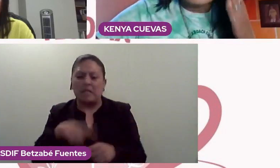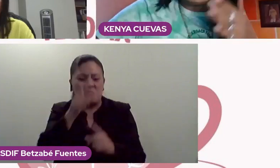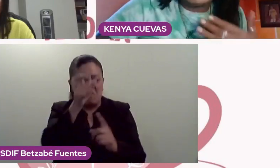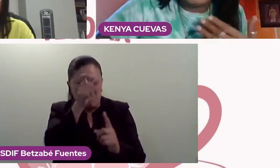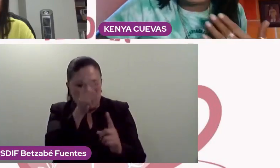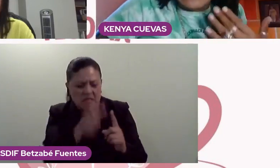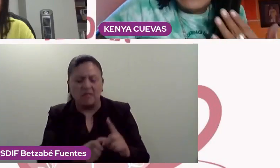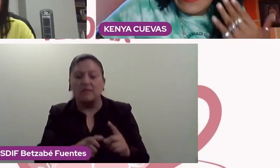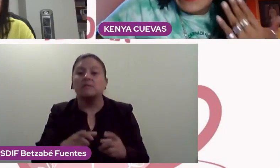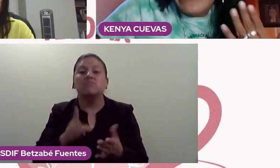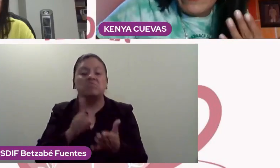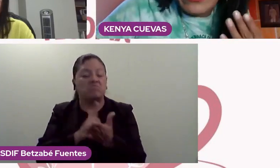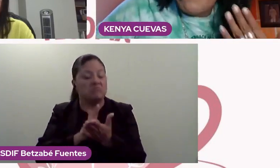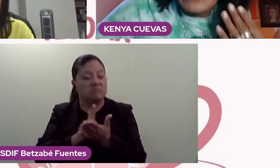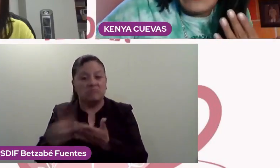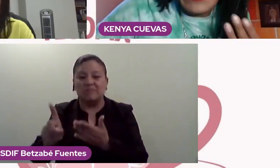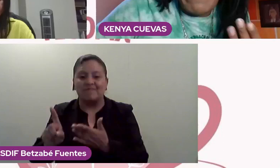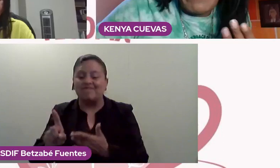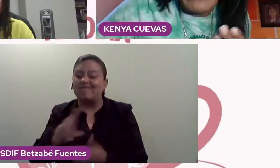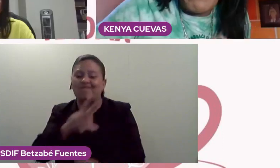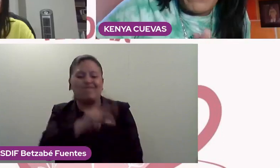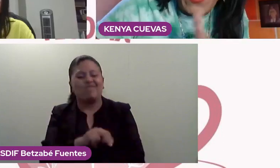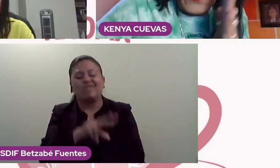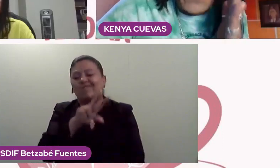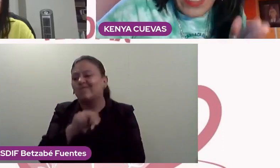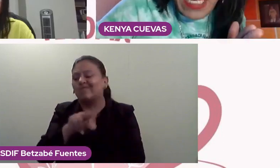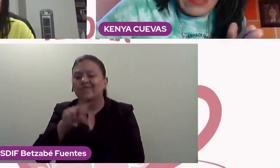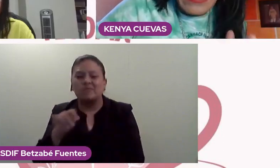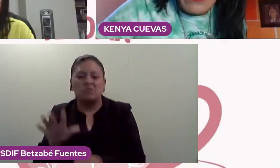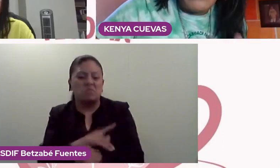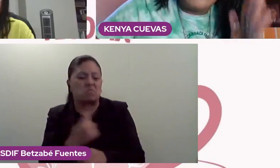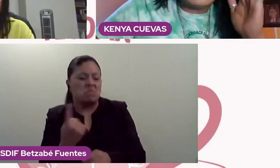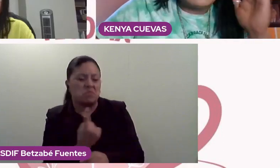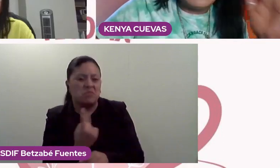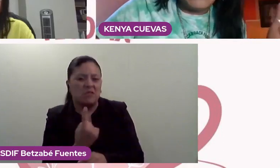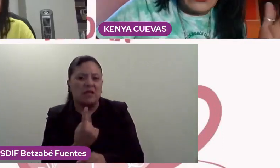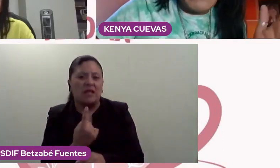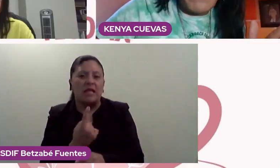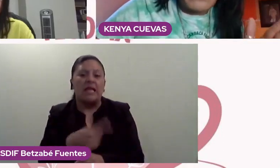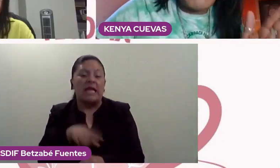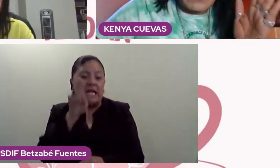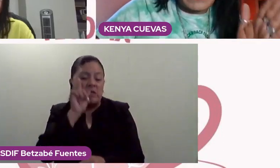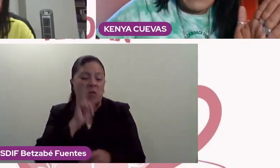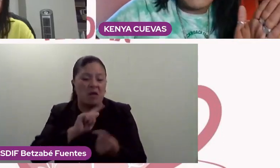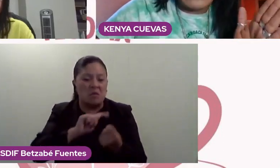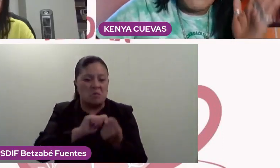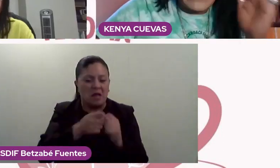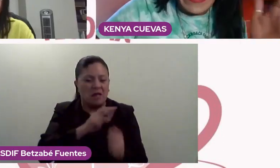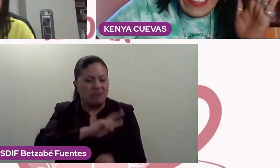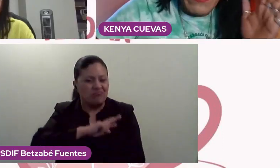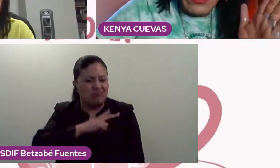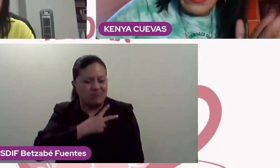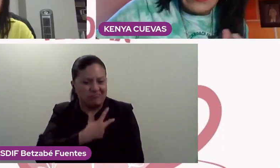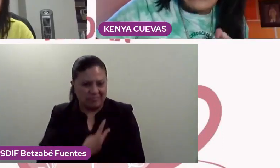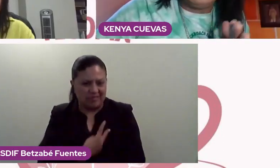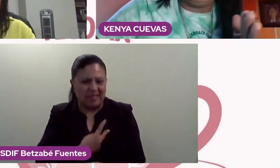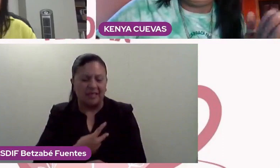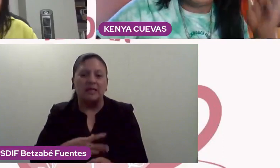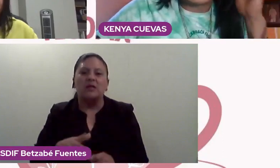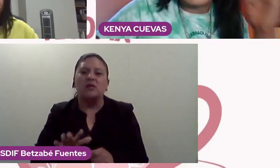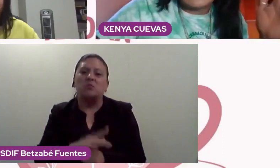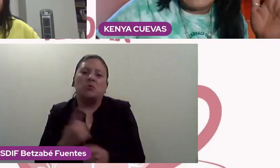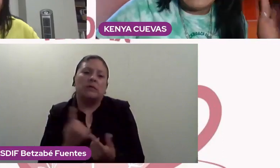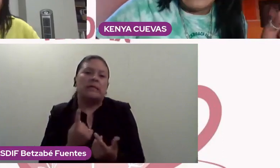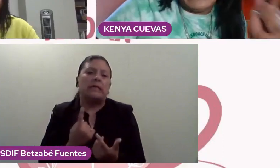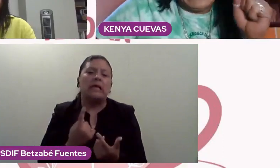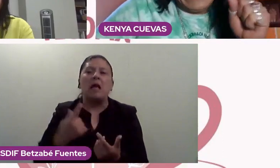derechos que se nos han negado simple y sencillamente por no cubrir los estereotipos marcados de un género que se